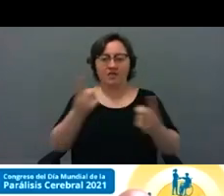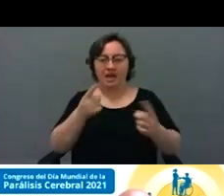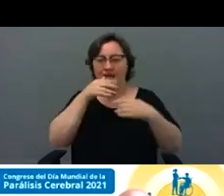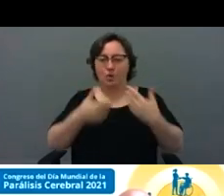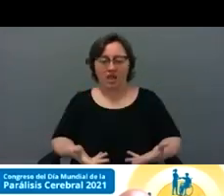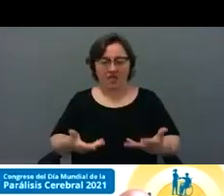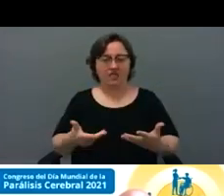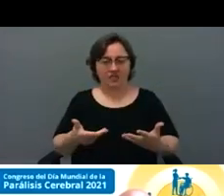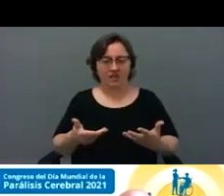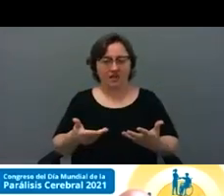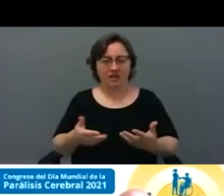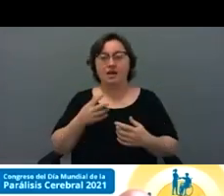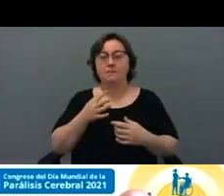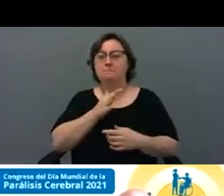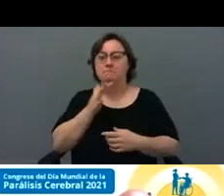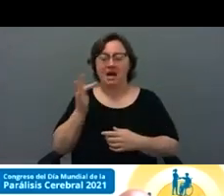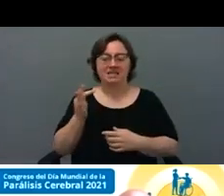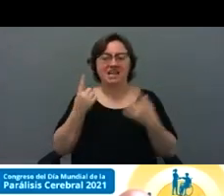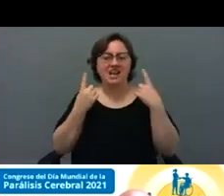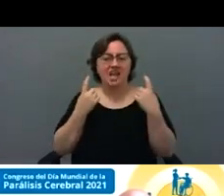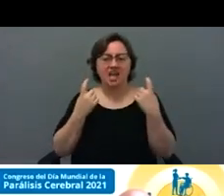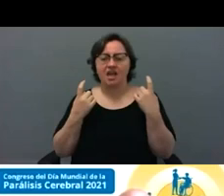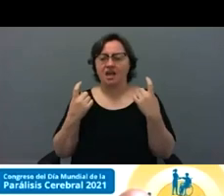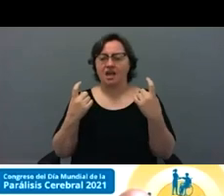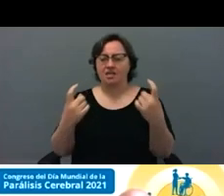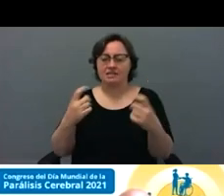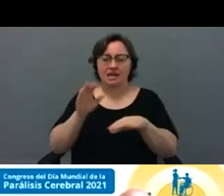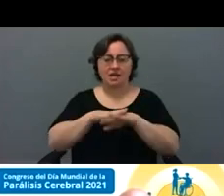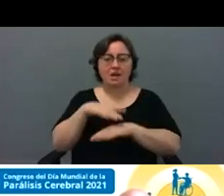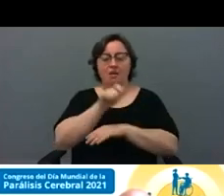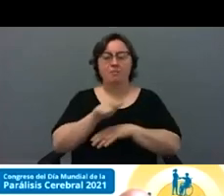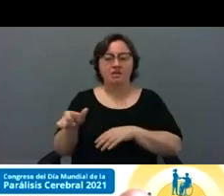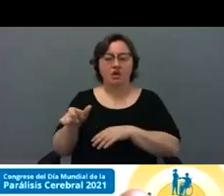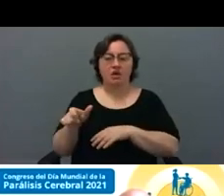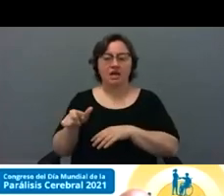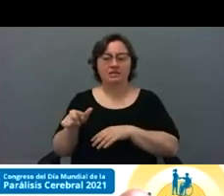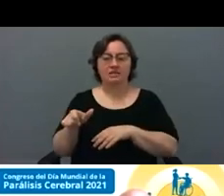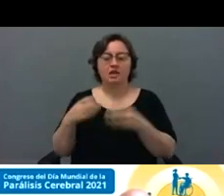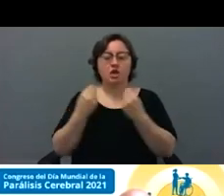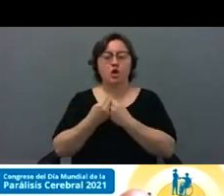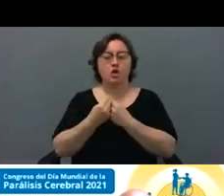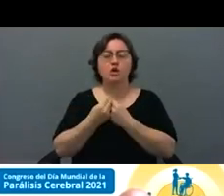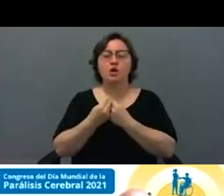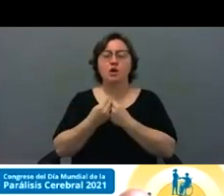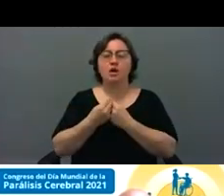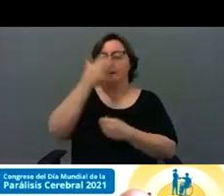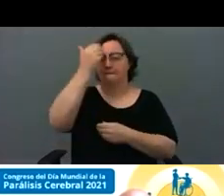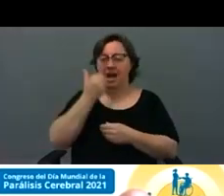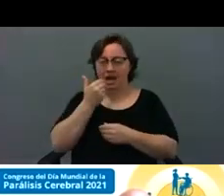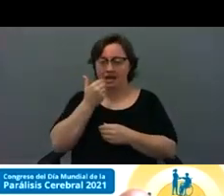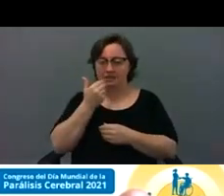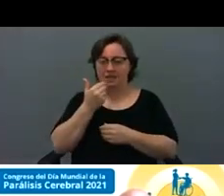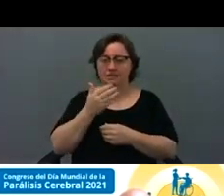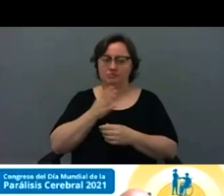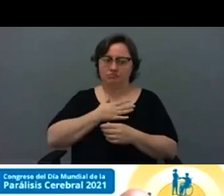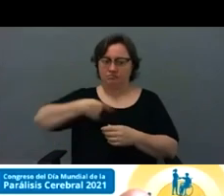sino que además es necesaria, sumamente necesaria para las personas con parálisis cerebral, que estamos